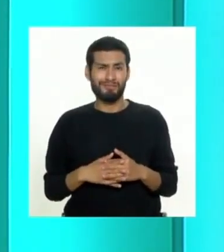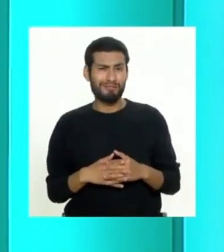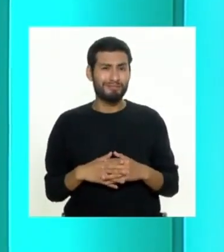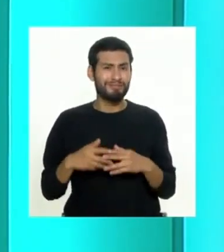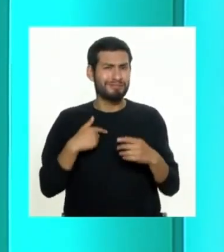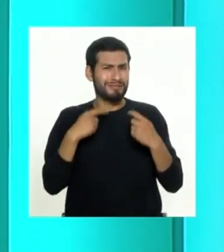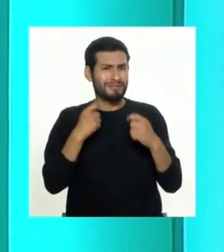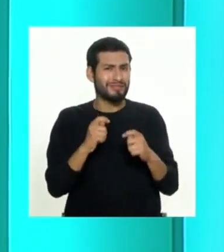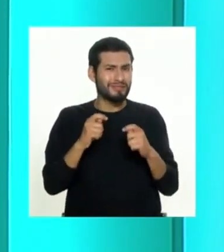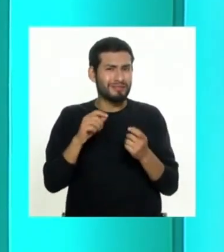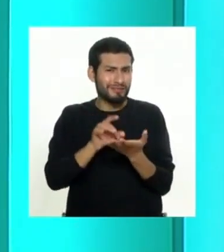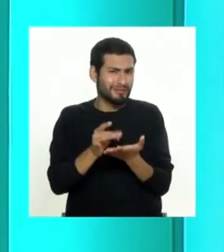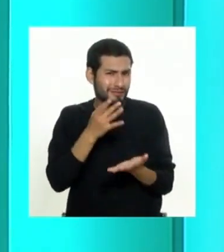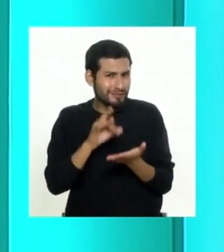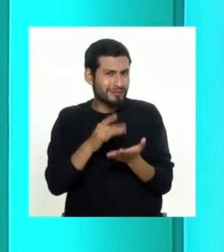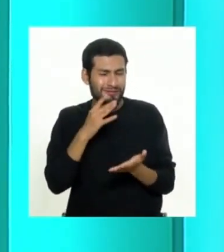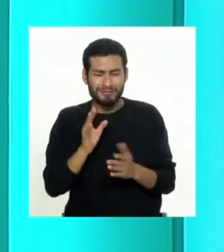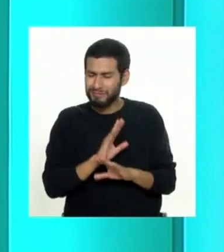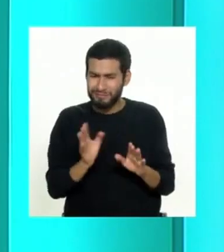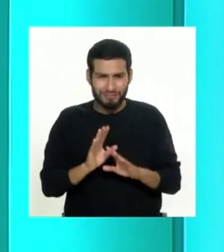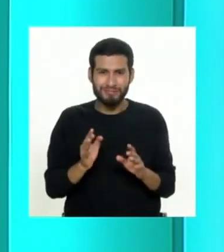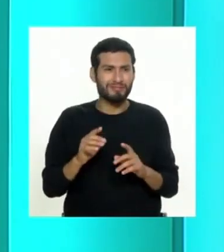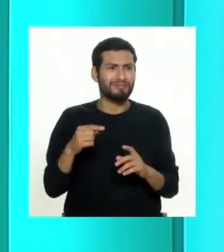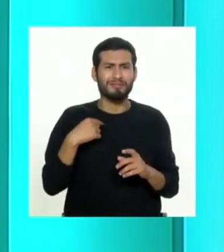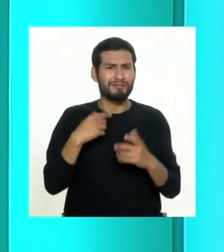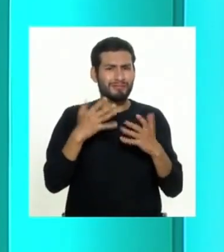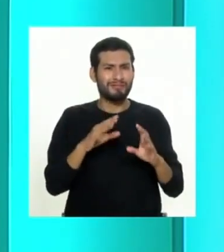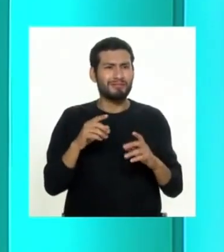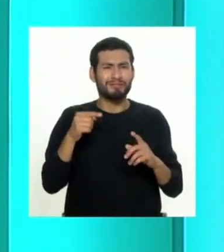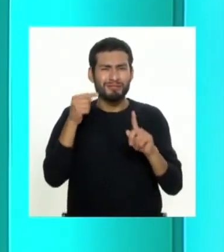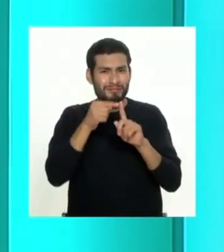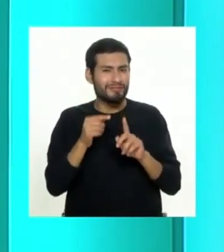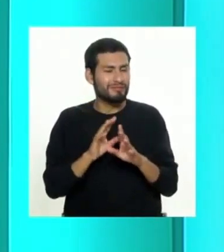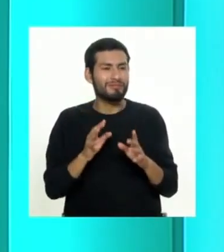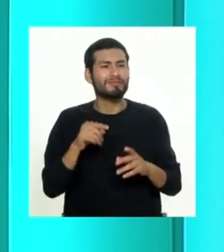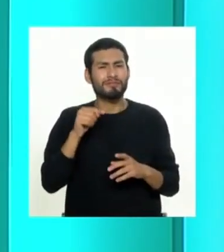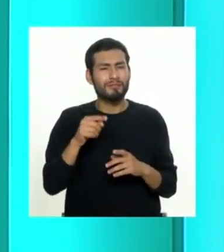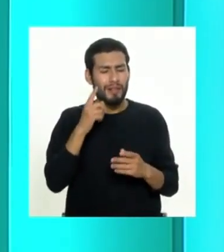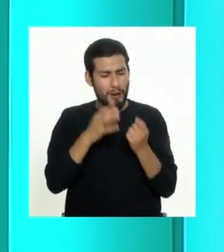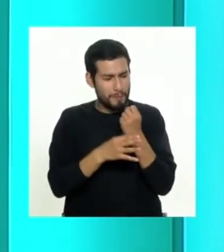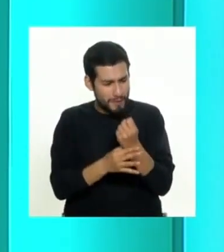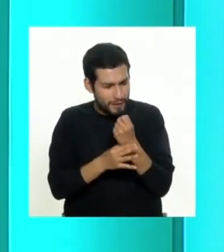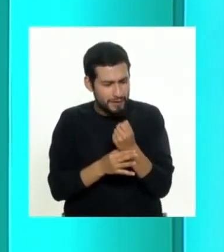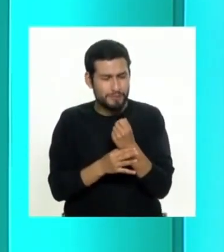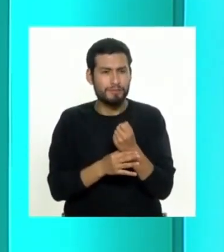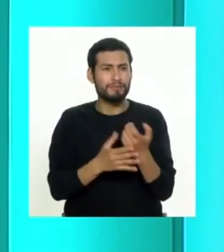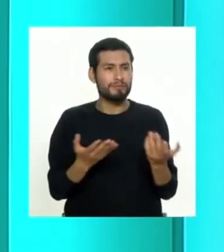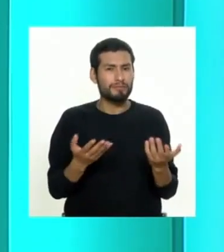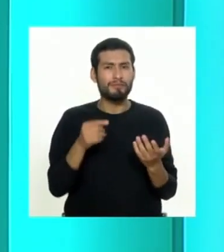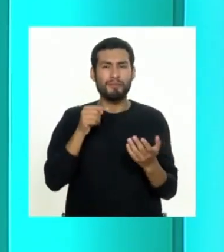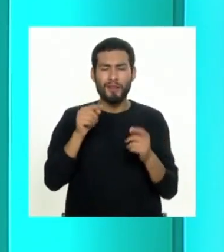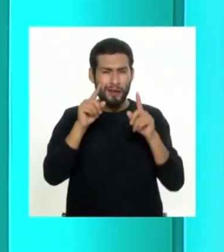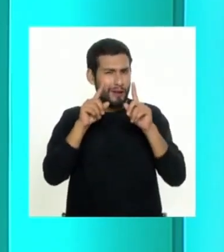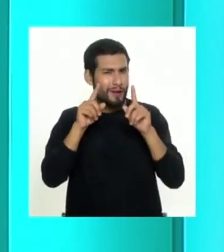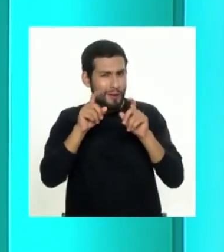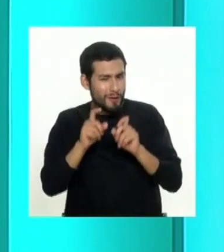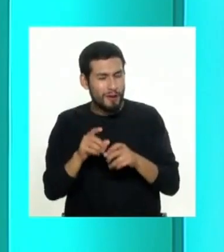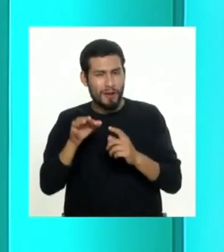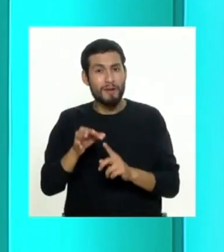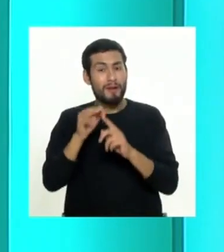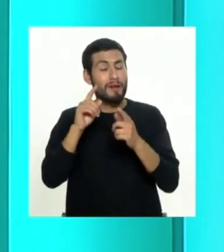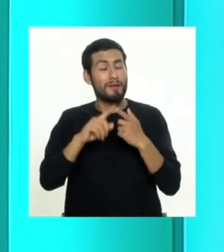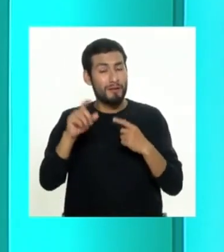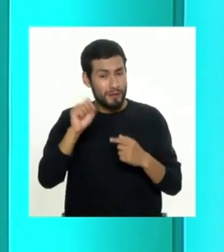tratar medicamentos, con medicamentos, ni meternos en el tema puntual, porque uno tiene que ir al médico a tener pues una consulta especializada, pero